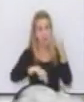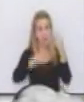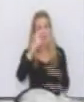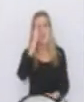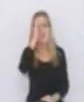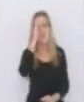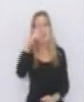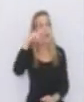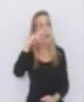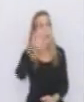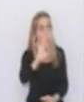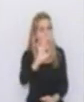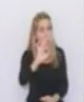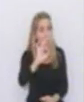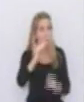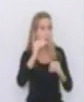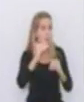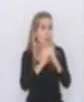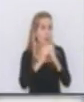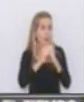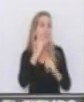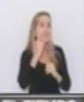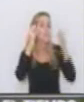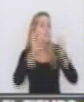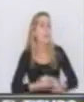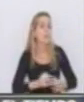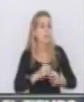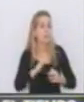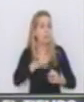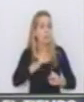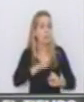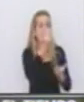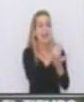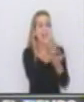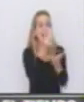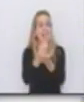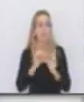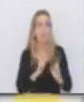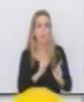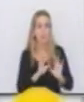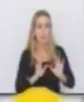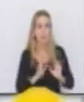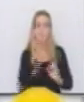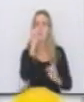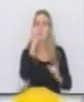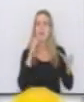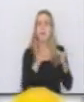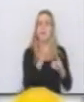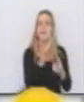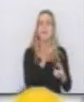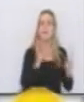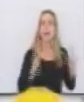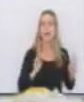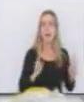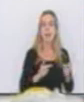los candidatos que quedan en la pelea. ¿Quiénes sí. quedan en el Frente para la Victoria hasta ahora? Bernie, Aníbal Fernández, y